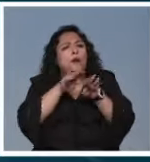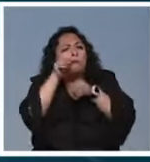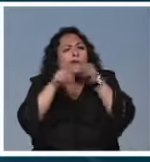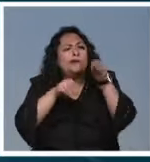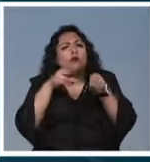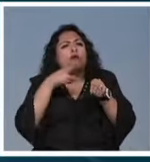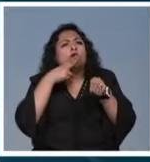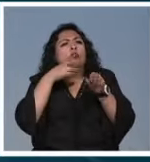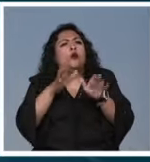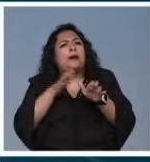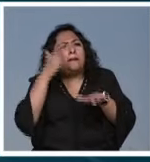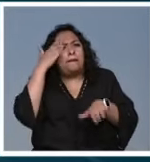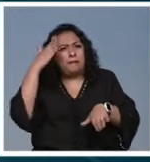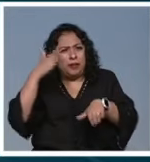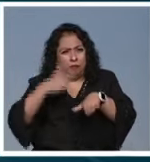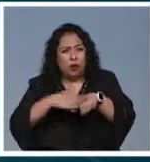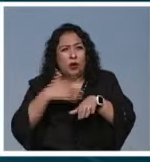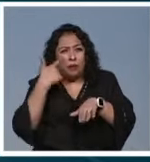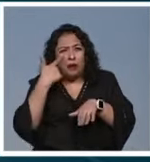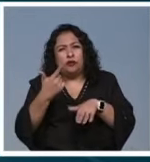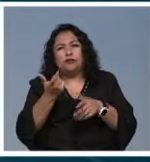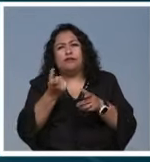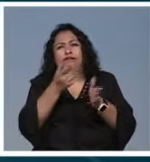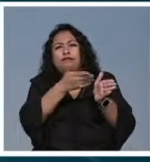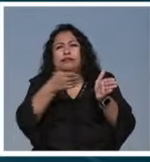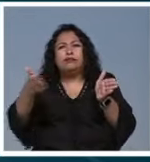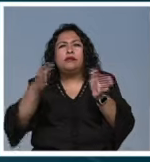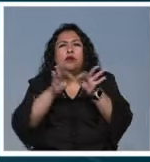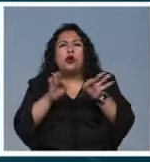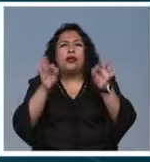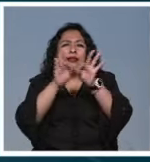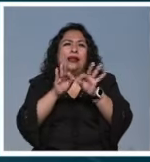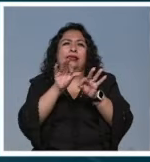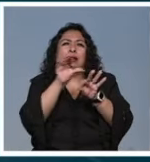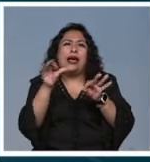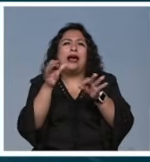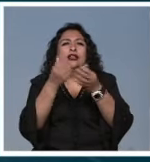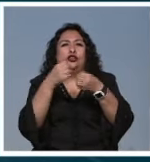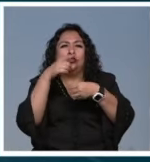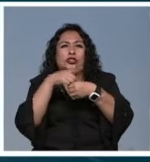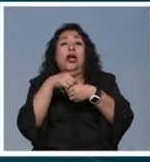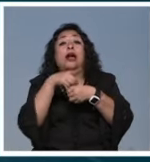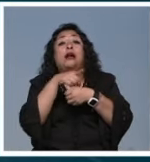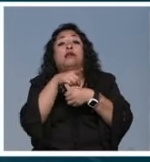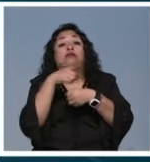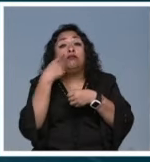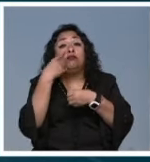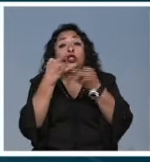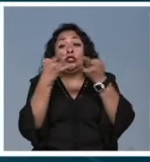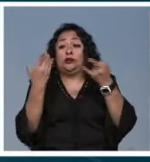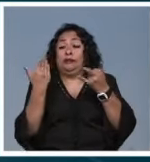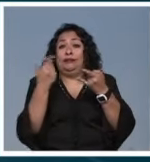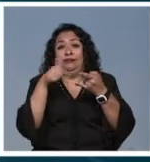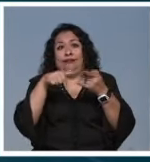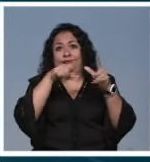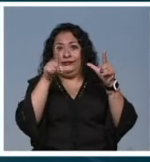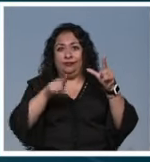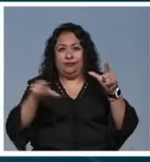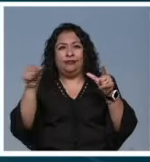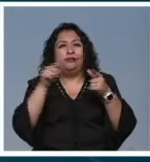construimos y preservamos nuestra memoria, retoma algunos momentos significativos y socialmente relevantes que han marcado la historia reciente de nuestro